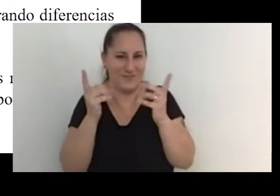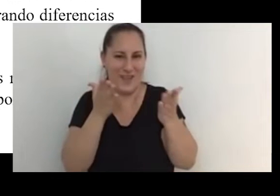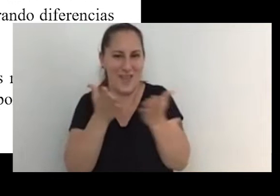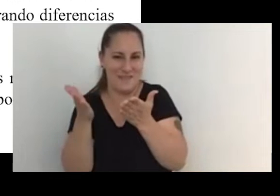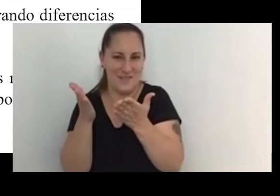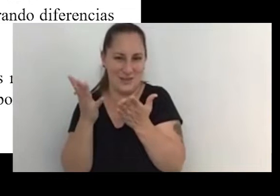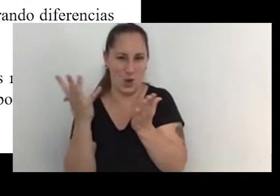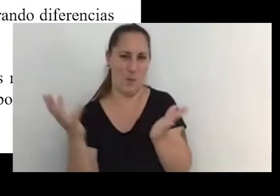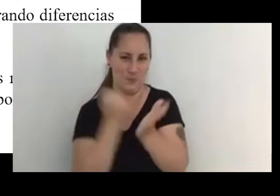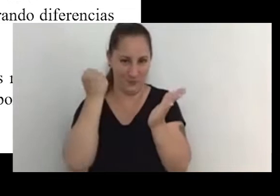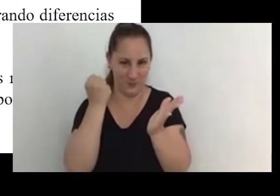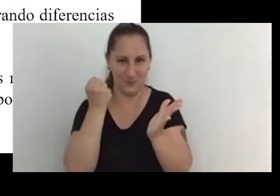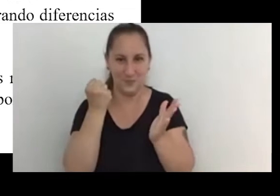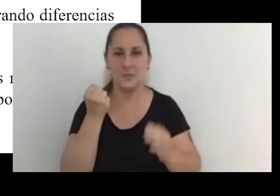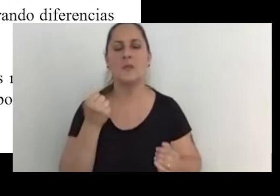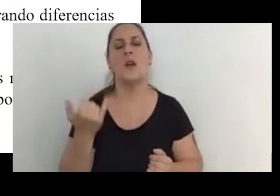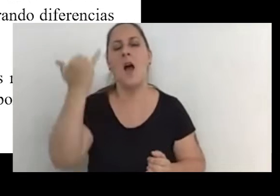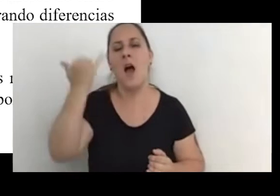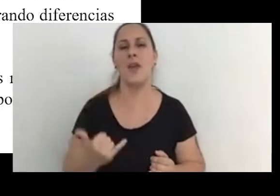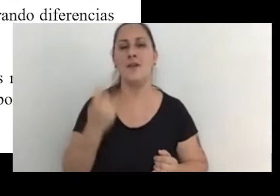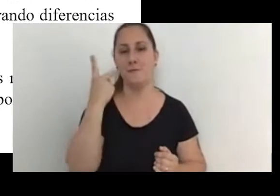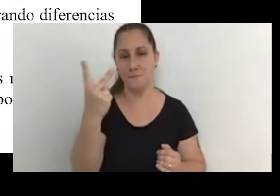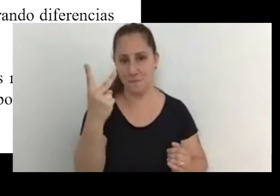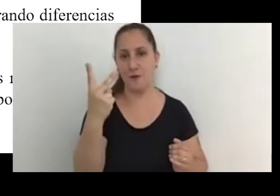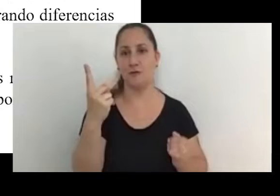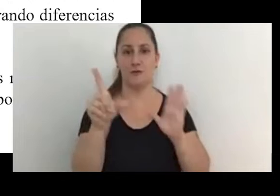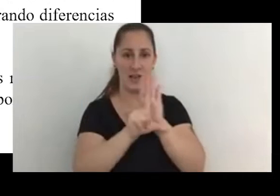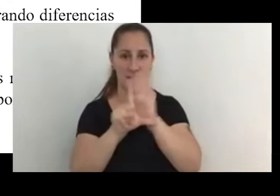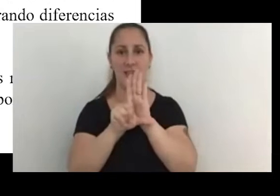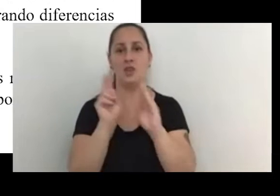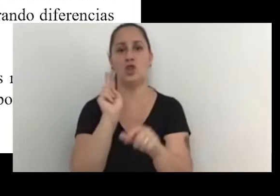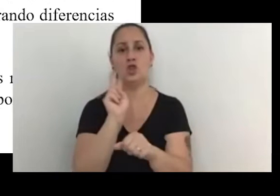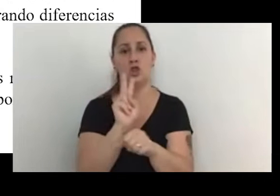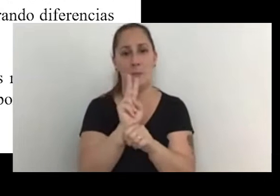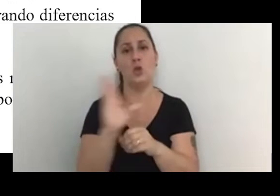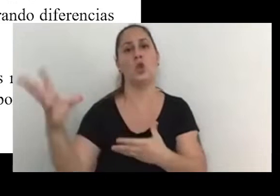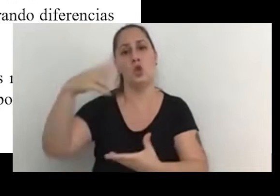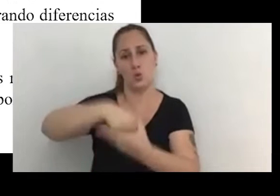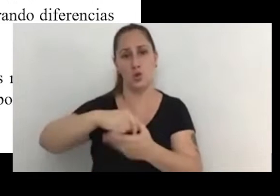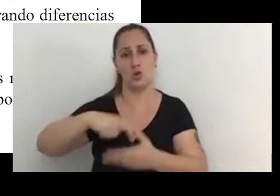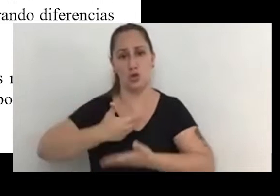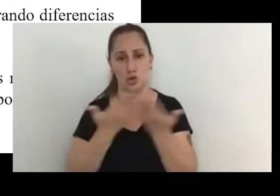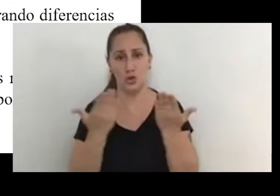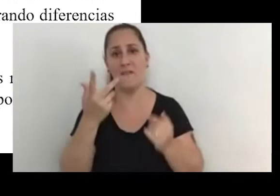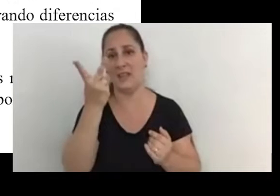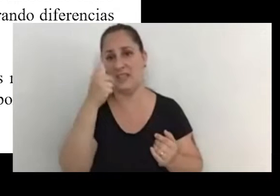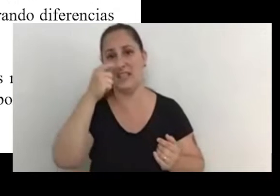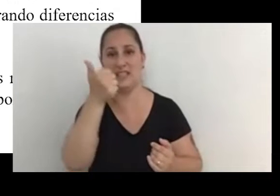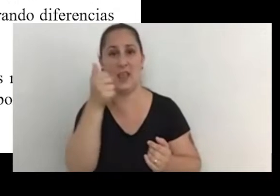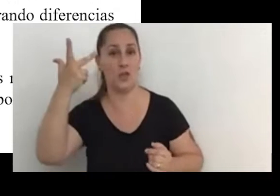lo que dos leyes, Ley de Sostenimiento e Inclusión Social 27618, la